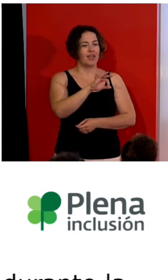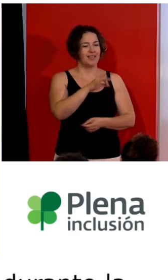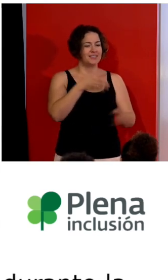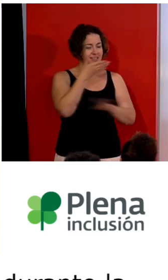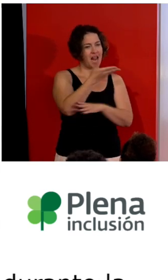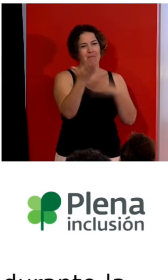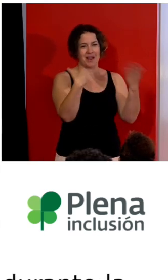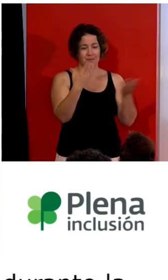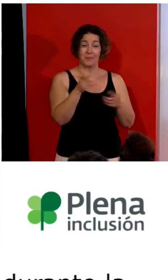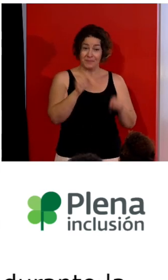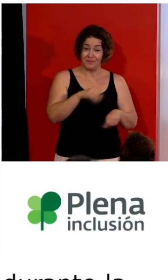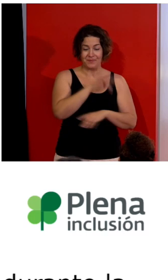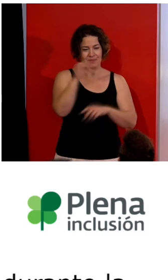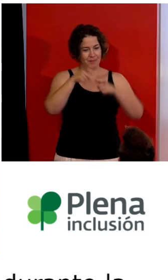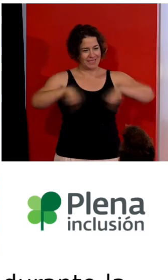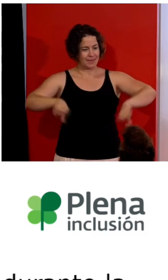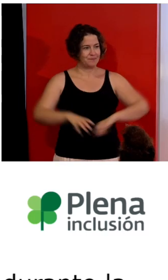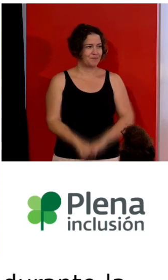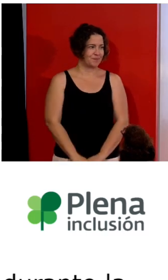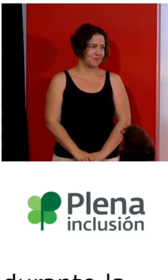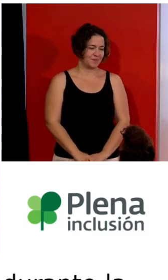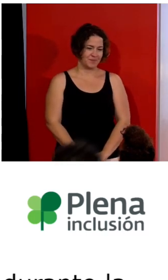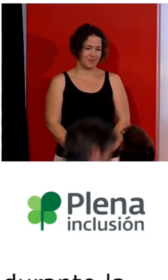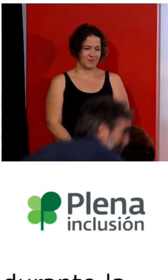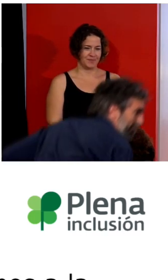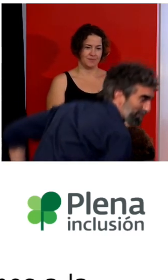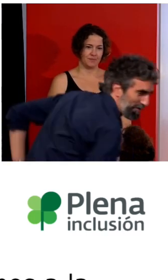¿vale? Pasamos a la siguiente mesa. Muchas gracias.